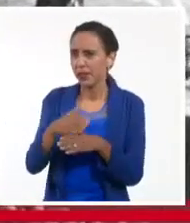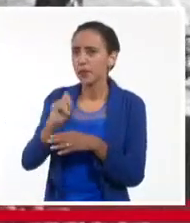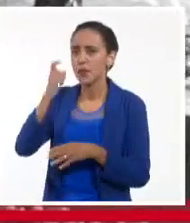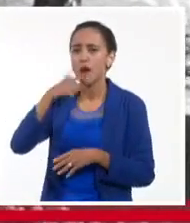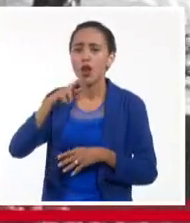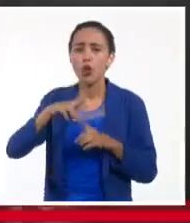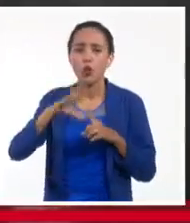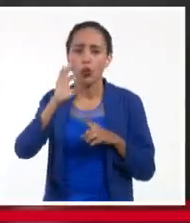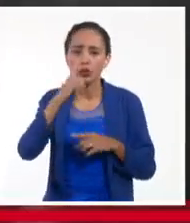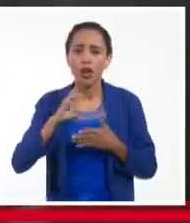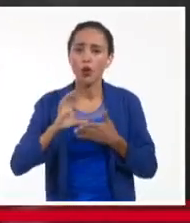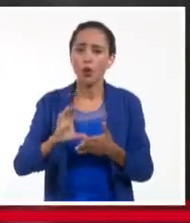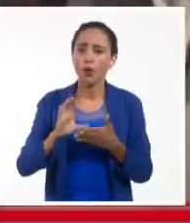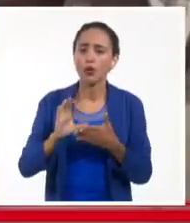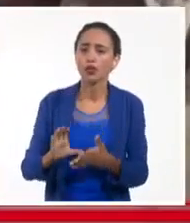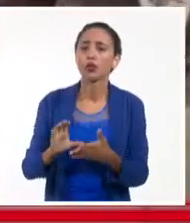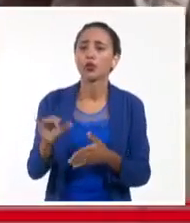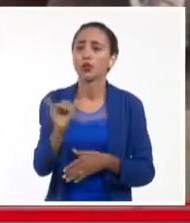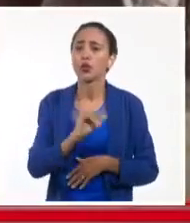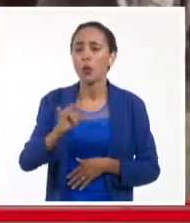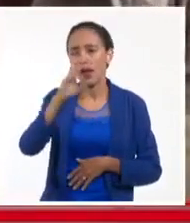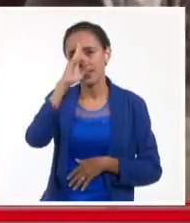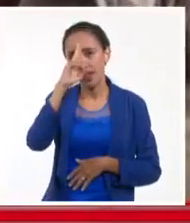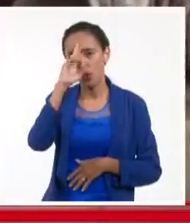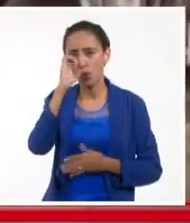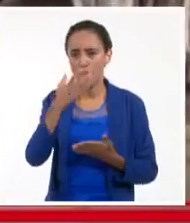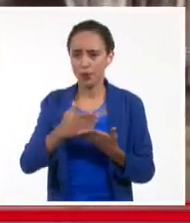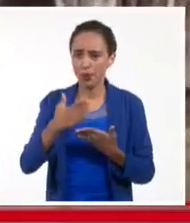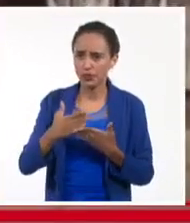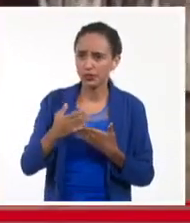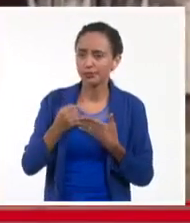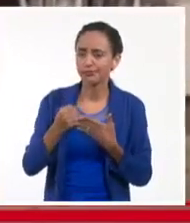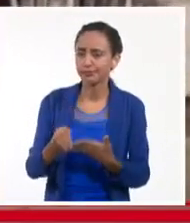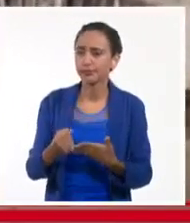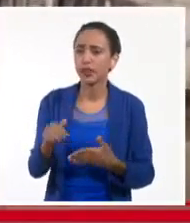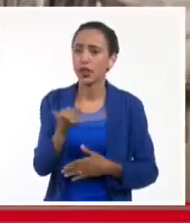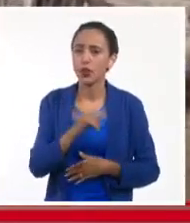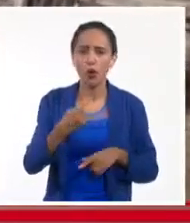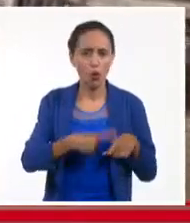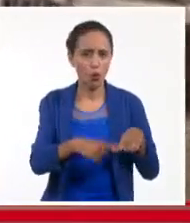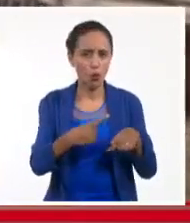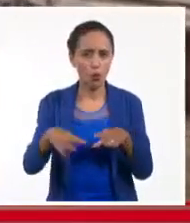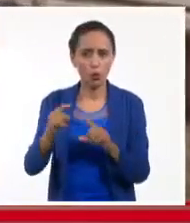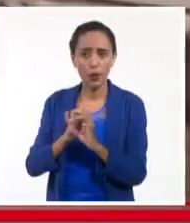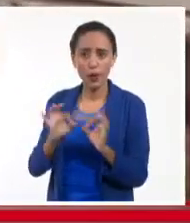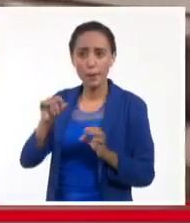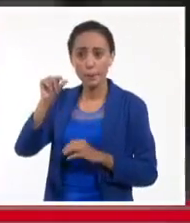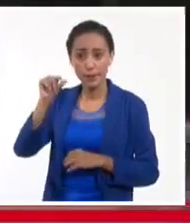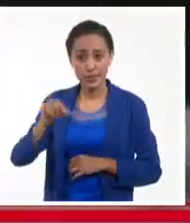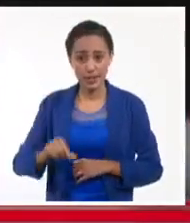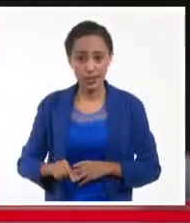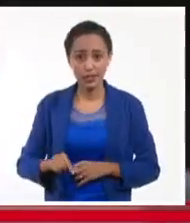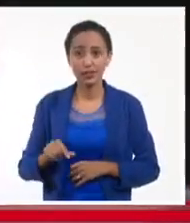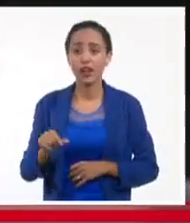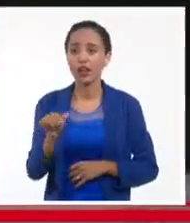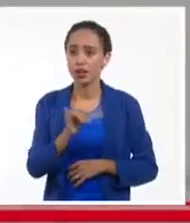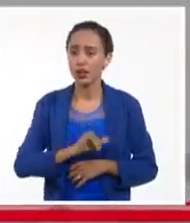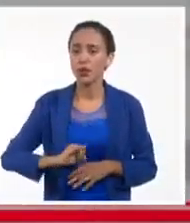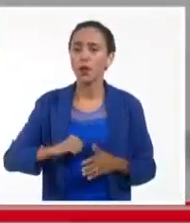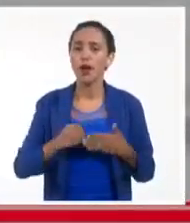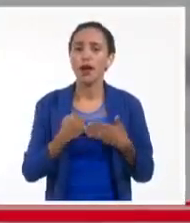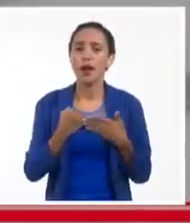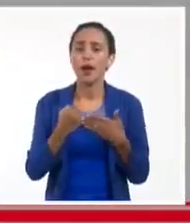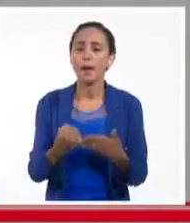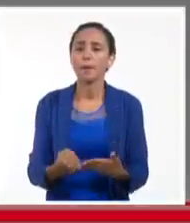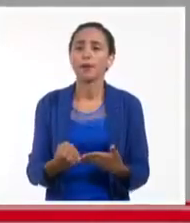la colaboración en las esferas de la salud y educación y en la de otros especialistas civiles que se sumaron como apoyo